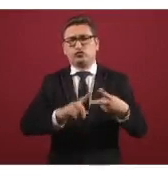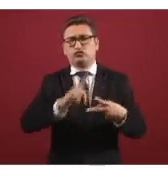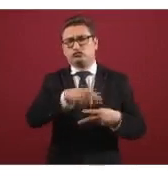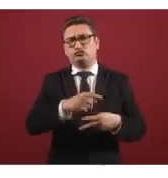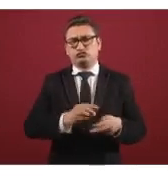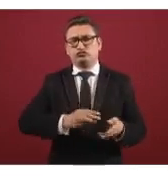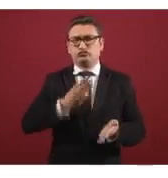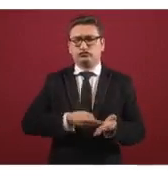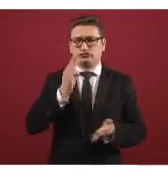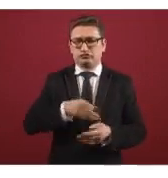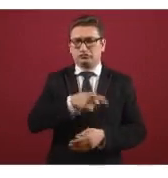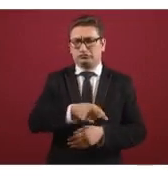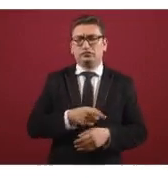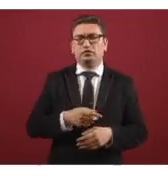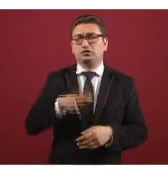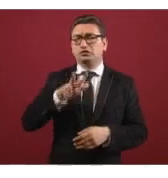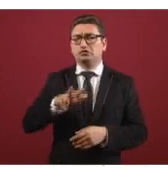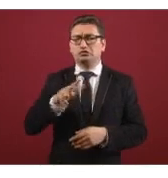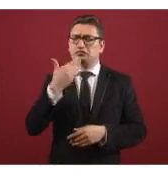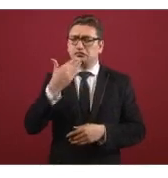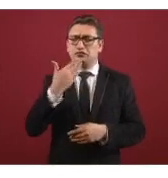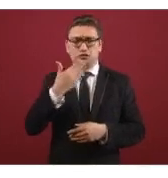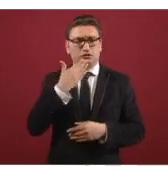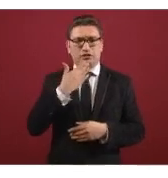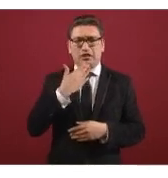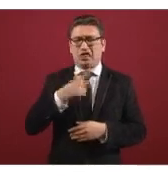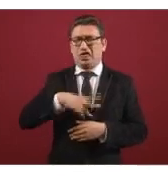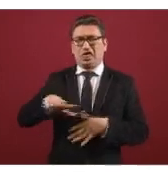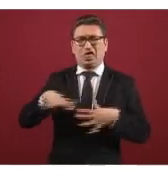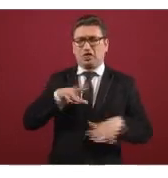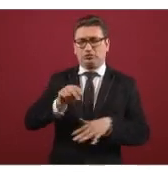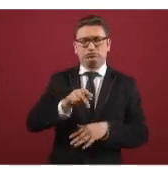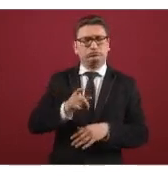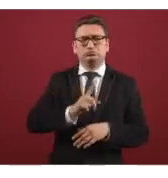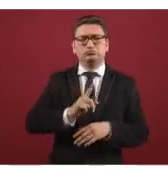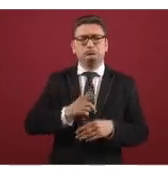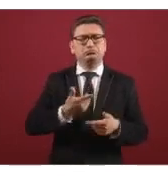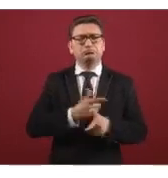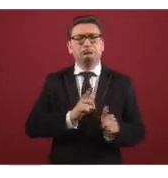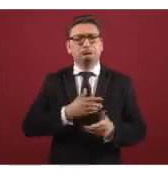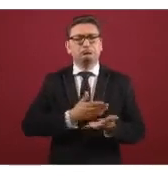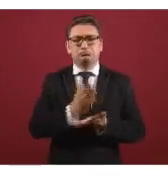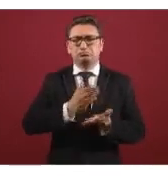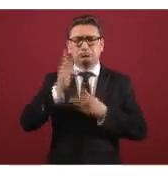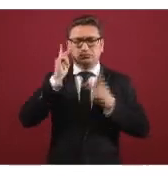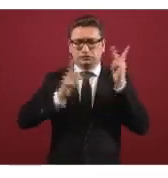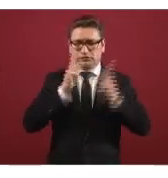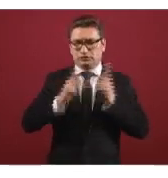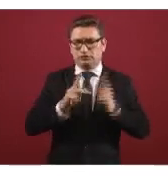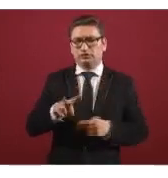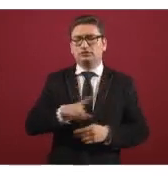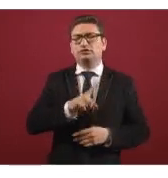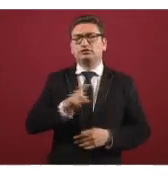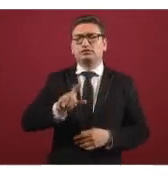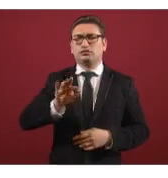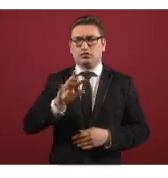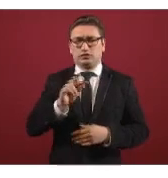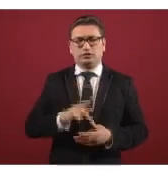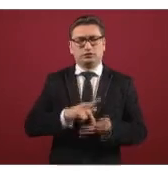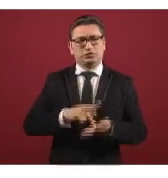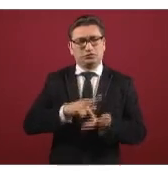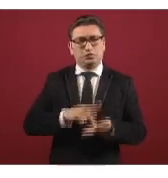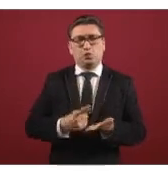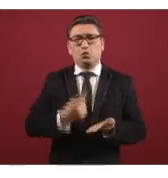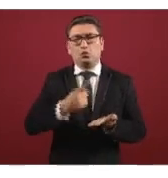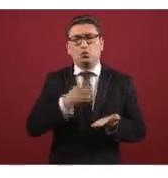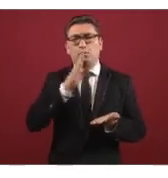18 salieron bien, ninguna se negó a ser verificada. Verificamos 140 básculas, solo una estaba mal